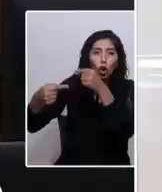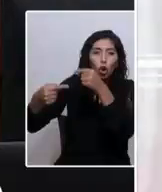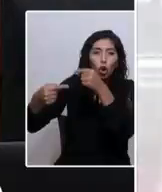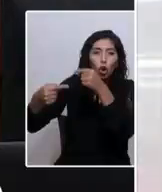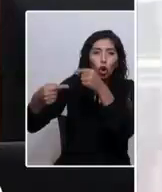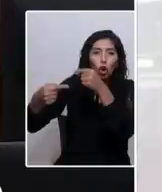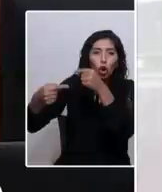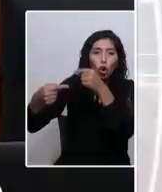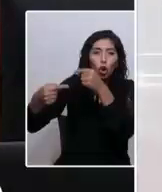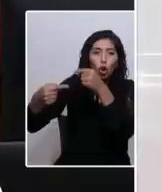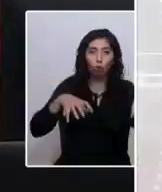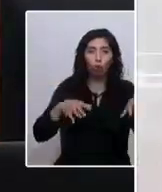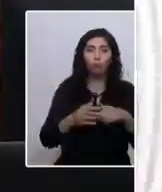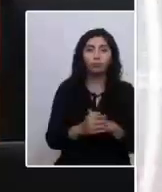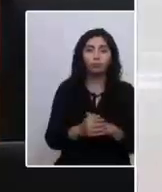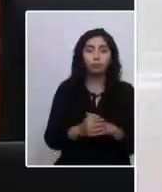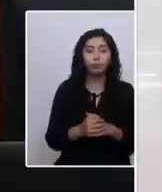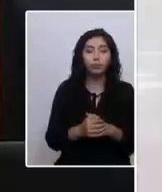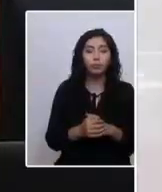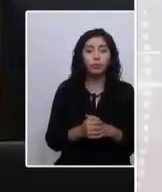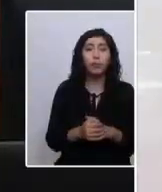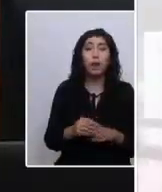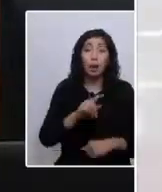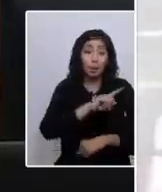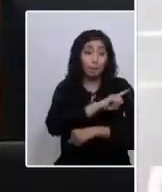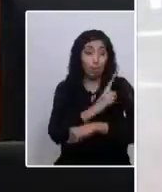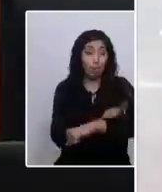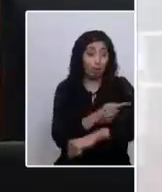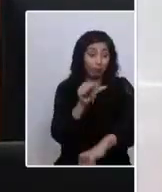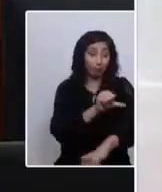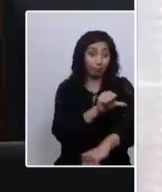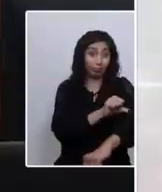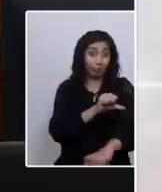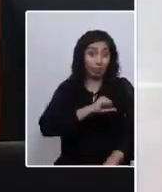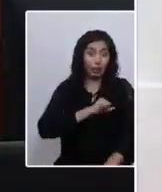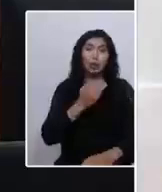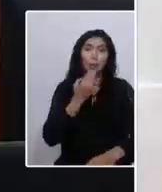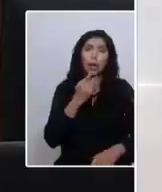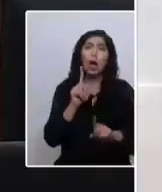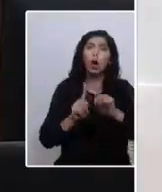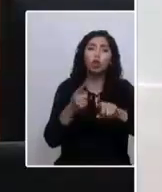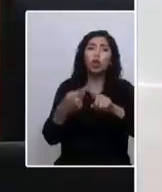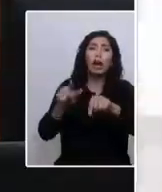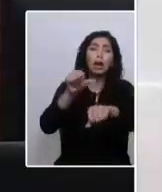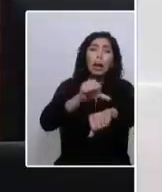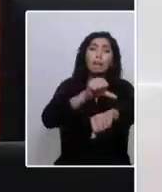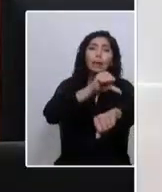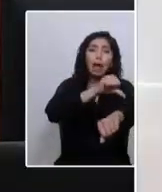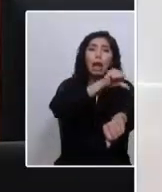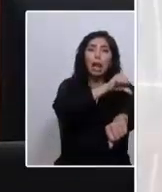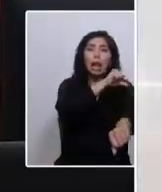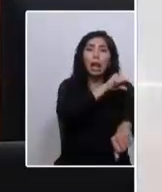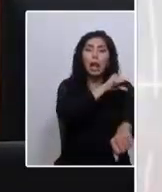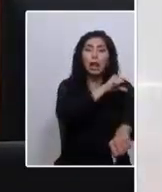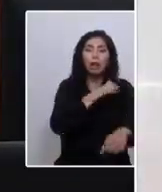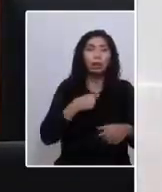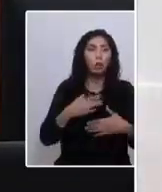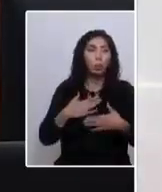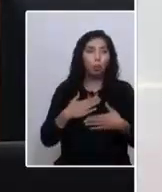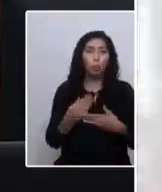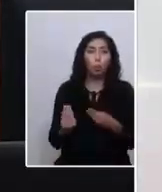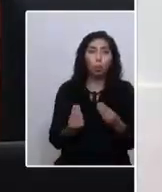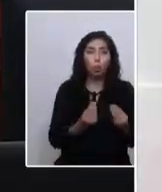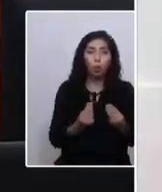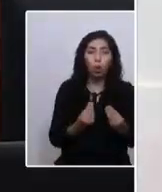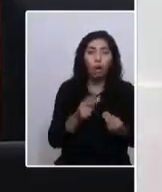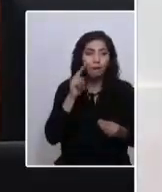no van a abandonar las posiciones. Eso fue lo que explicó la convencional Carol Baum, que leyó una declaración donde además lamentó algunos de los artículos que se aprobaron el día de ayer,